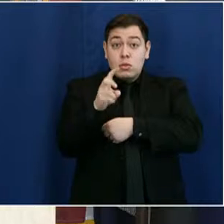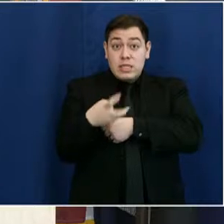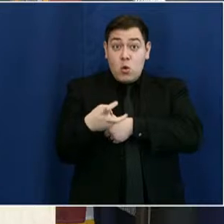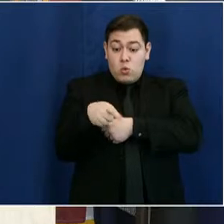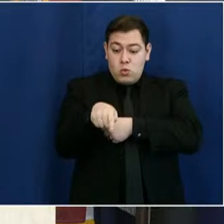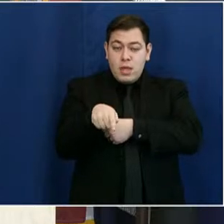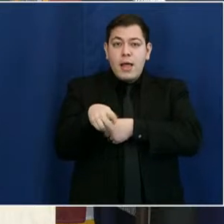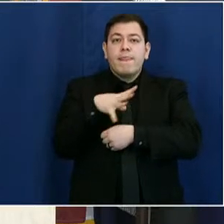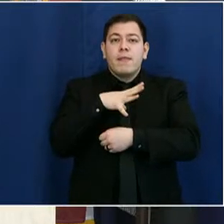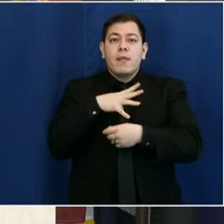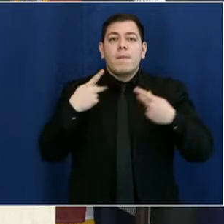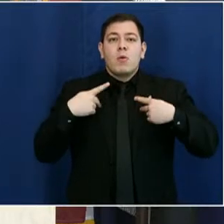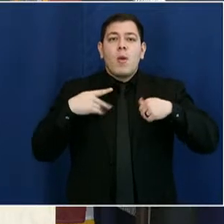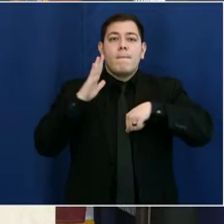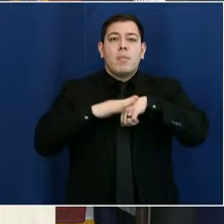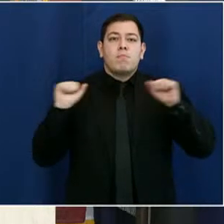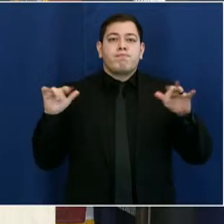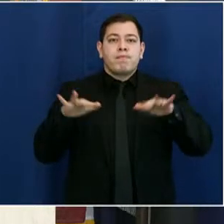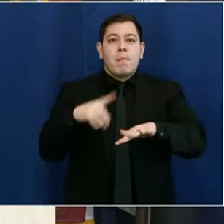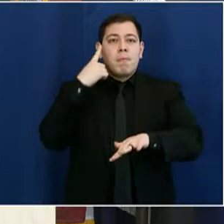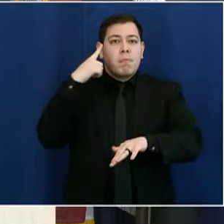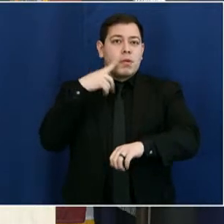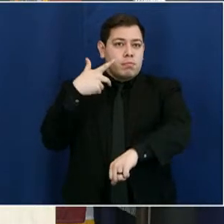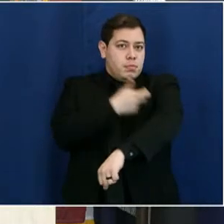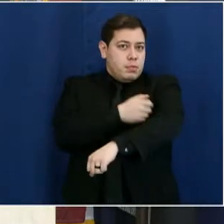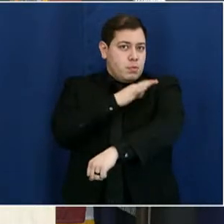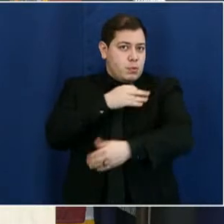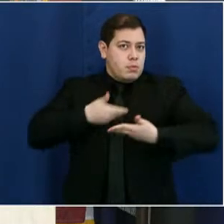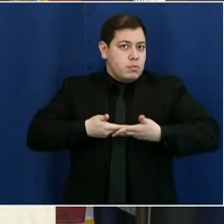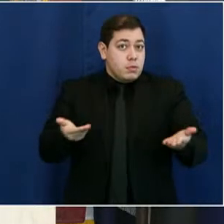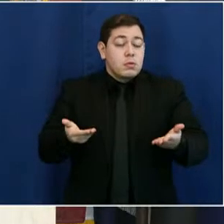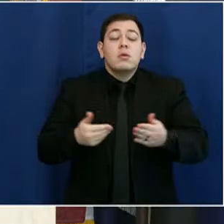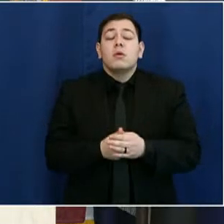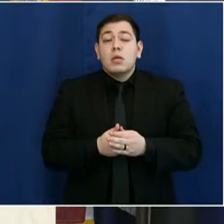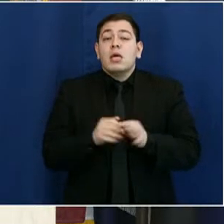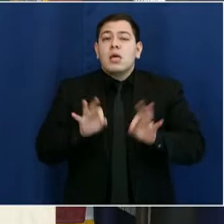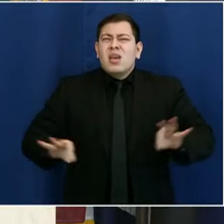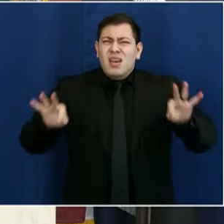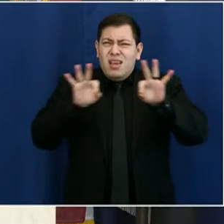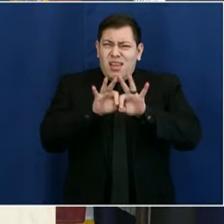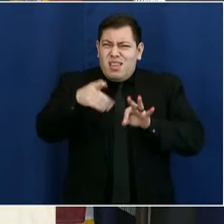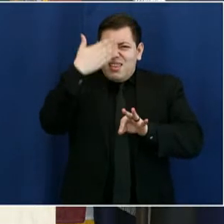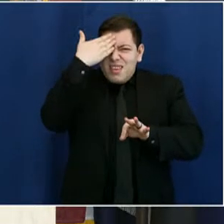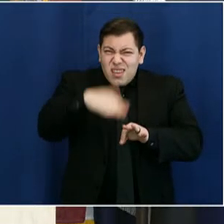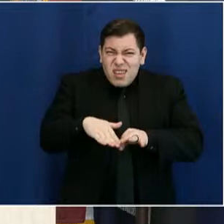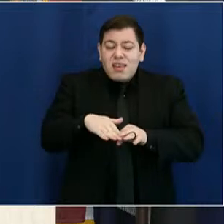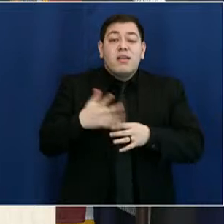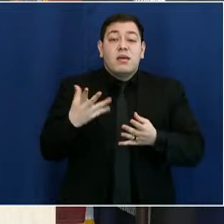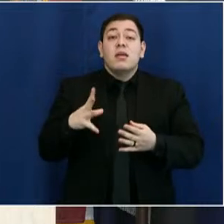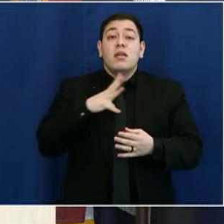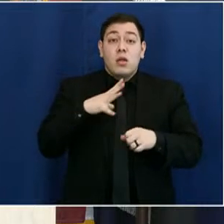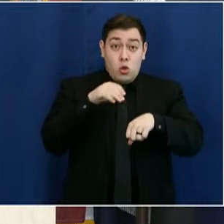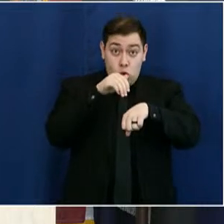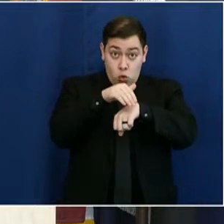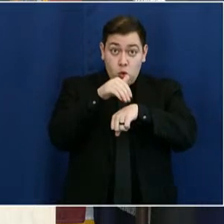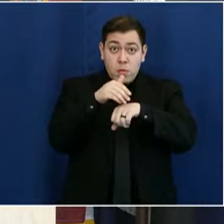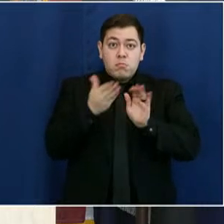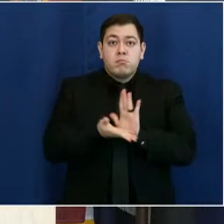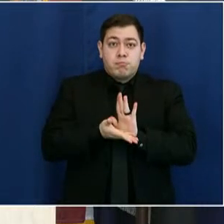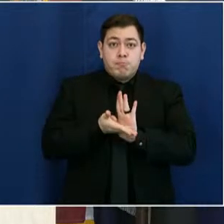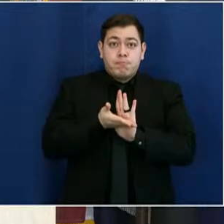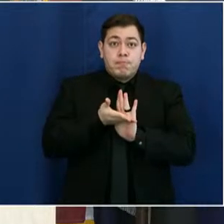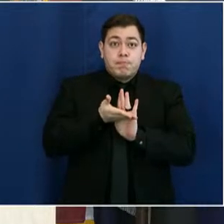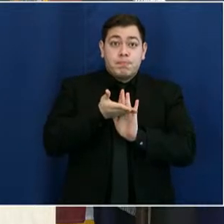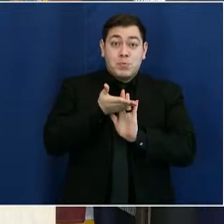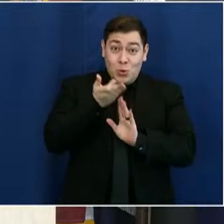vacuna durante esa época. Entonces es importante mencionar que el número está cambiando y ya llegamos a